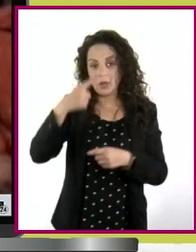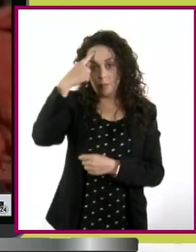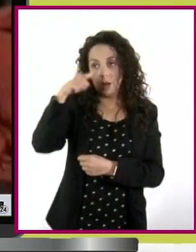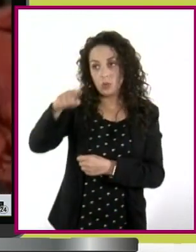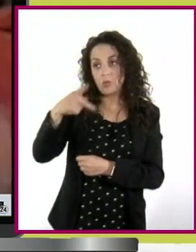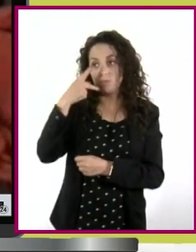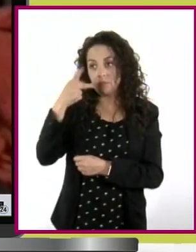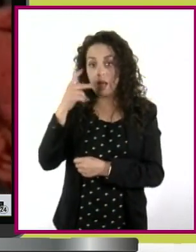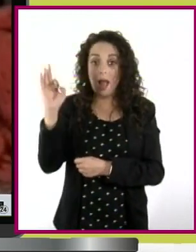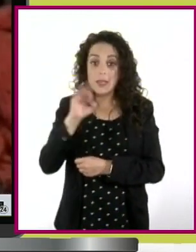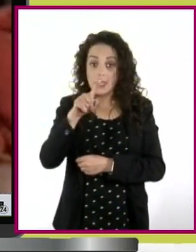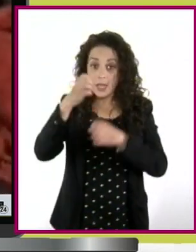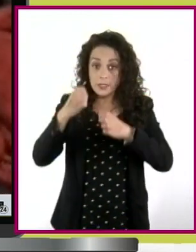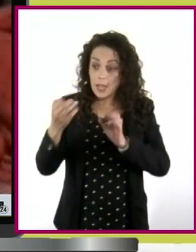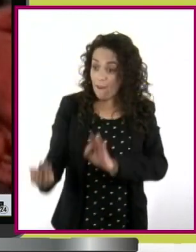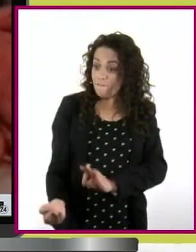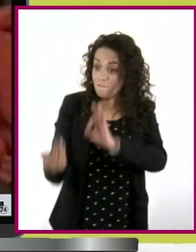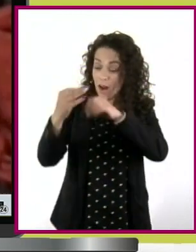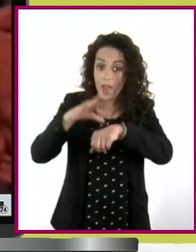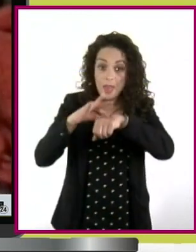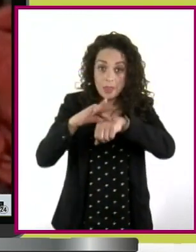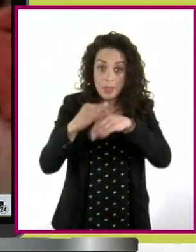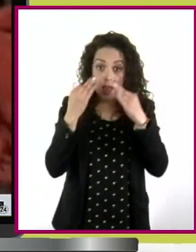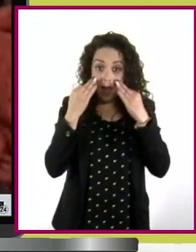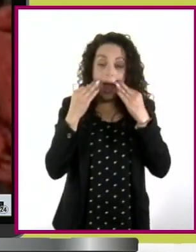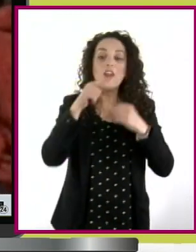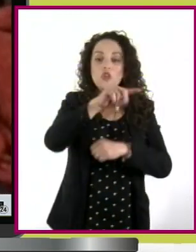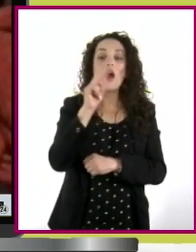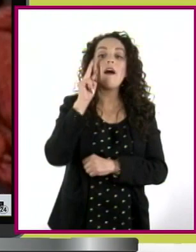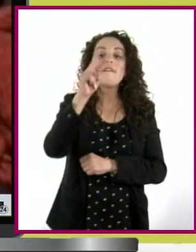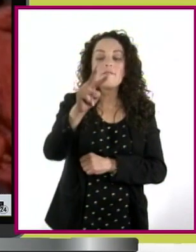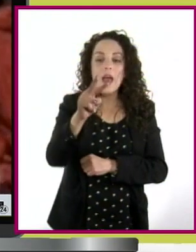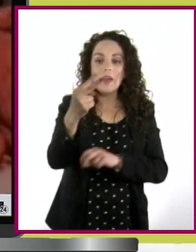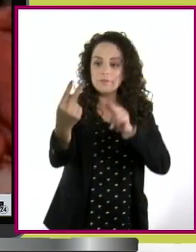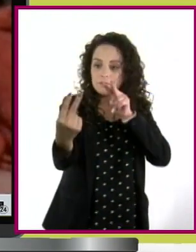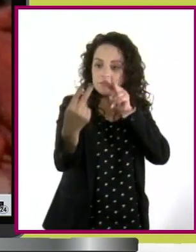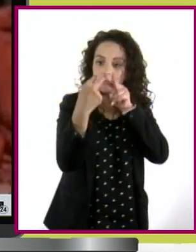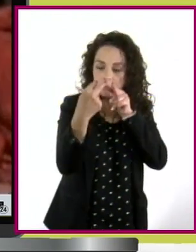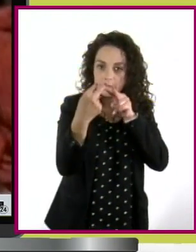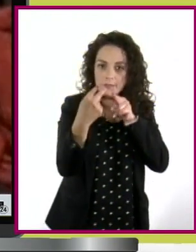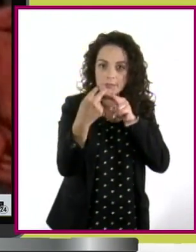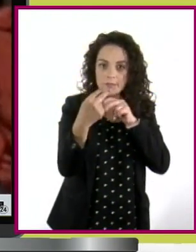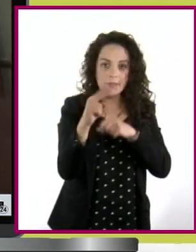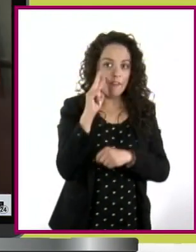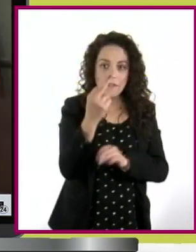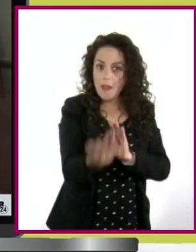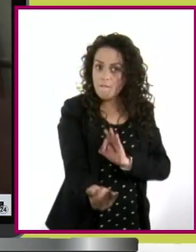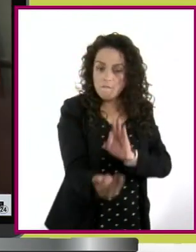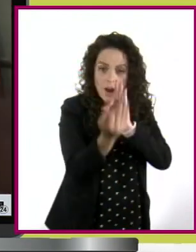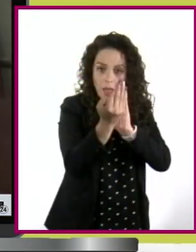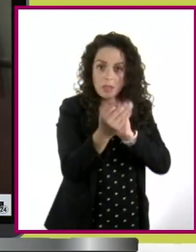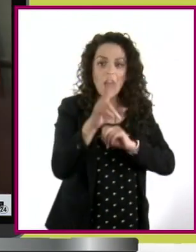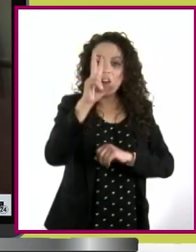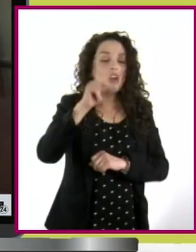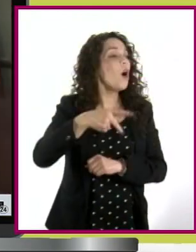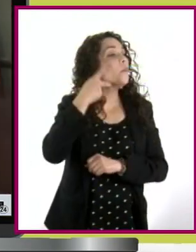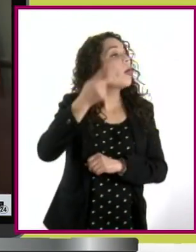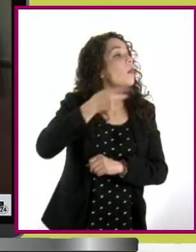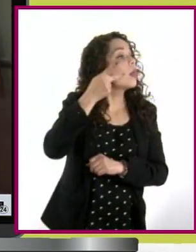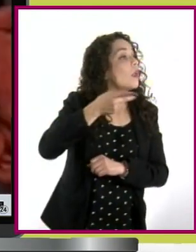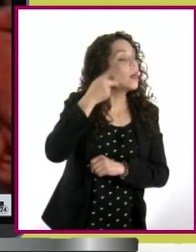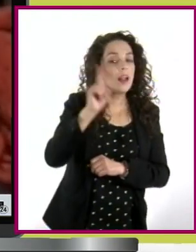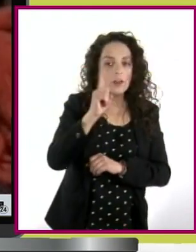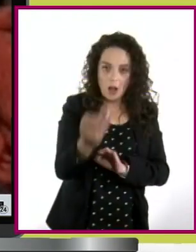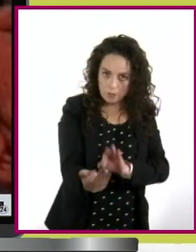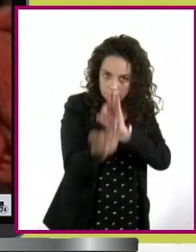frente a frente, verla a los ojos, a la cara, y siempre escuchar. Esa